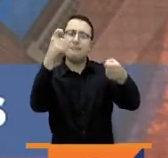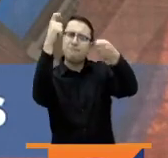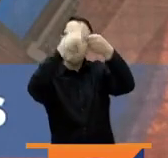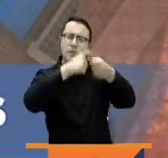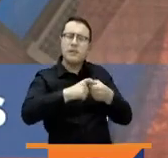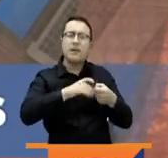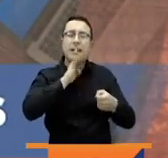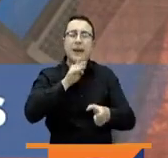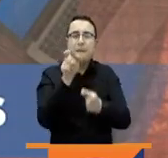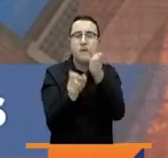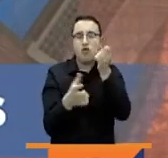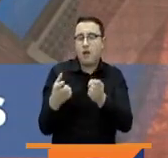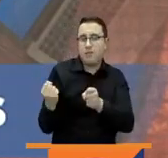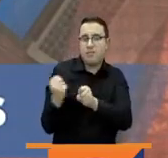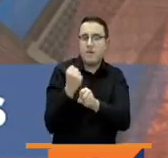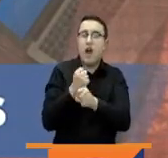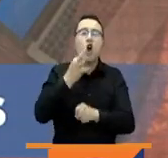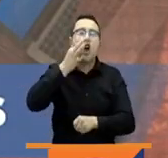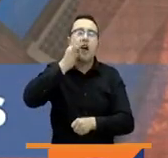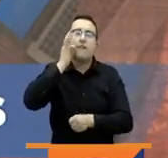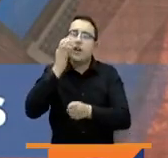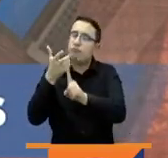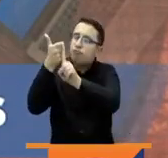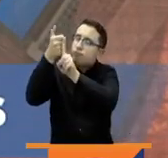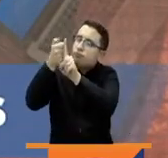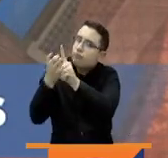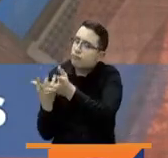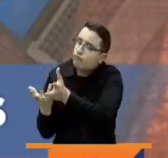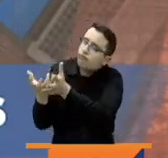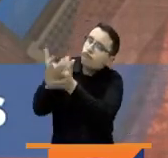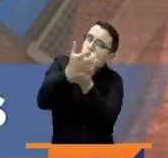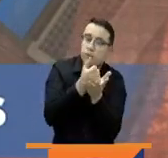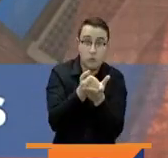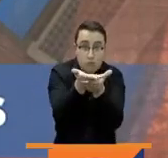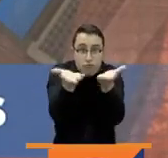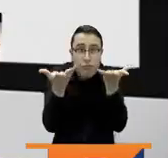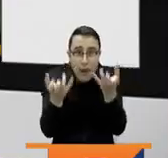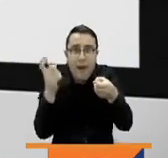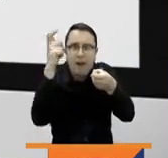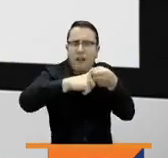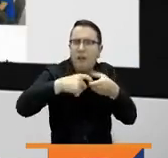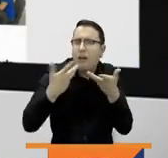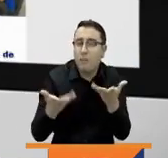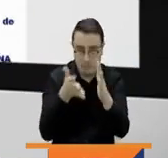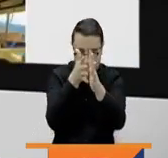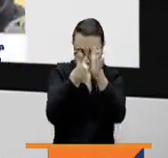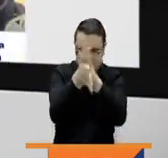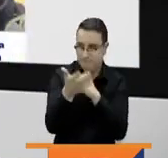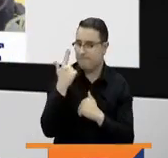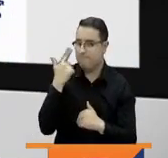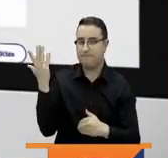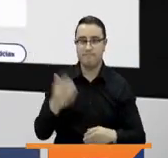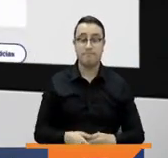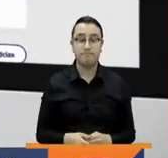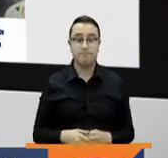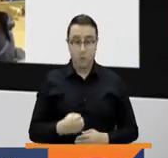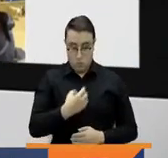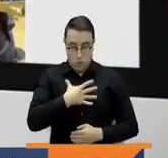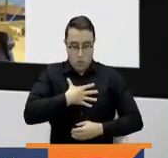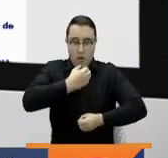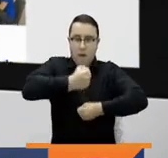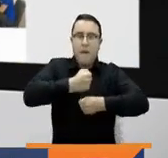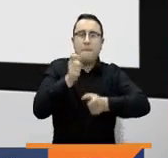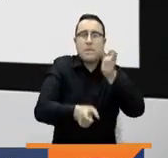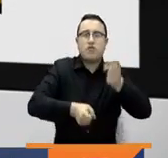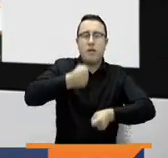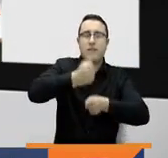recolectores de café en el departamento de Caldas. Ya les contamos cómo pueden aplicar. En oportunidades de trabajos para recolectores